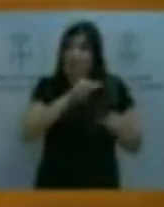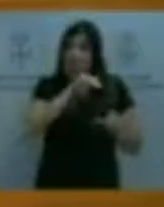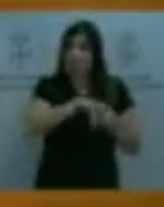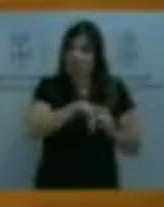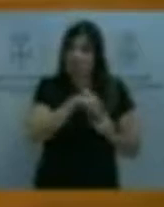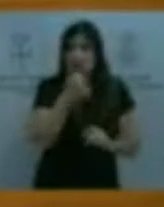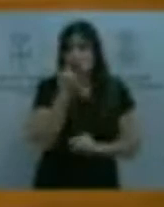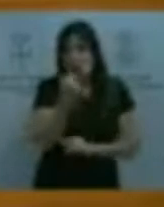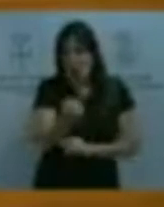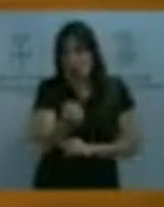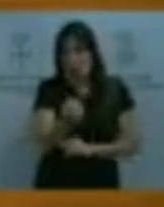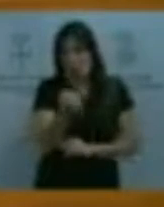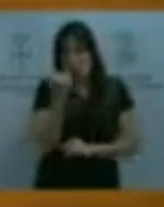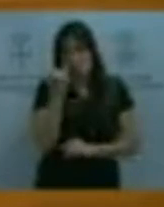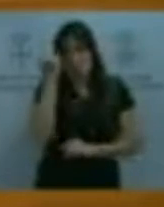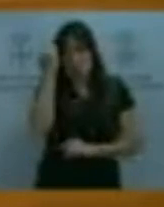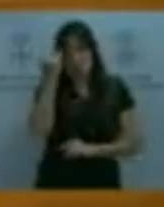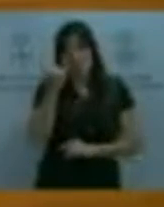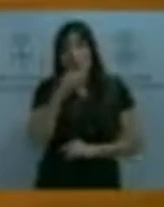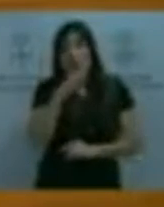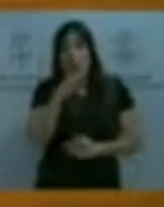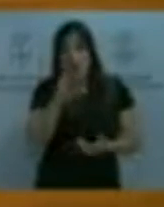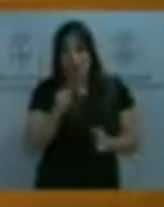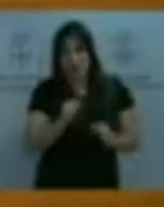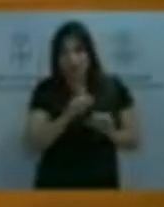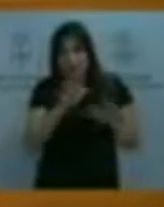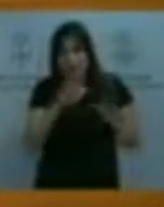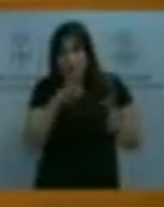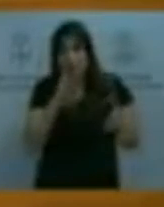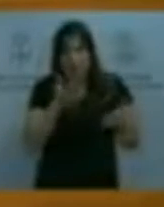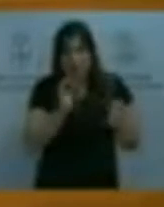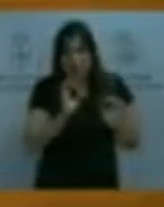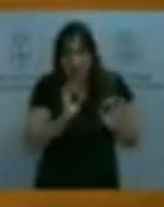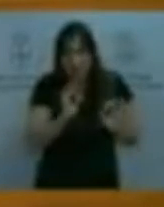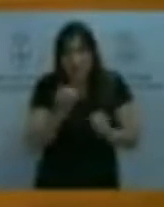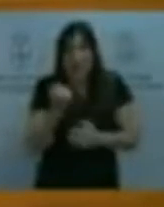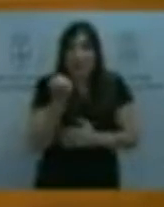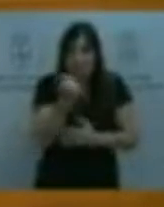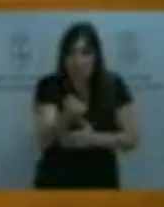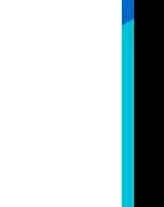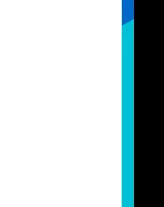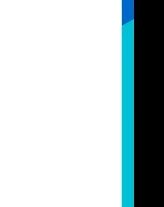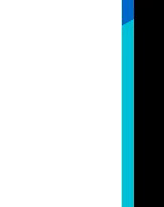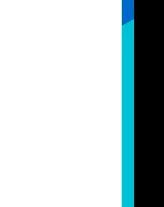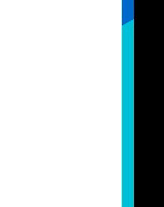como eso, como lo que es el apoyo de esta Junta a estas personas.